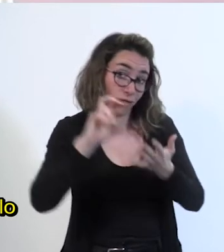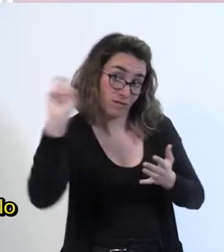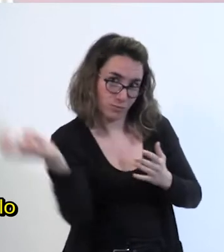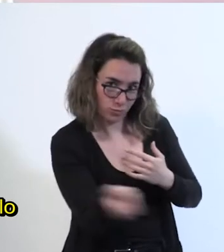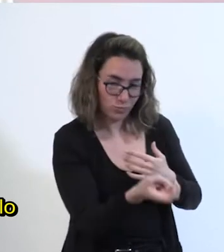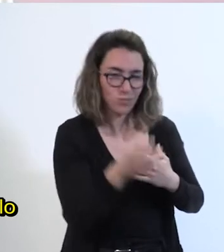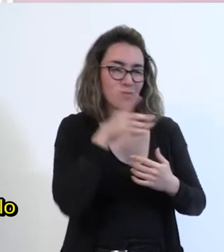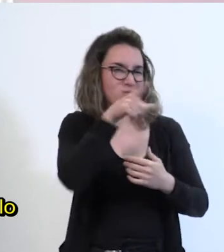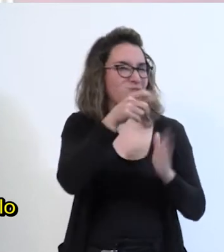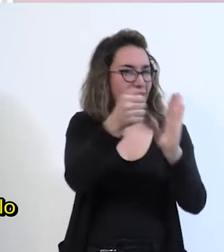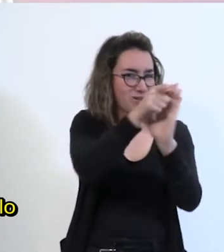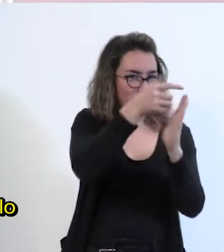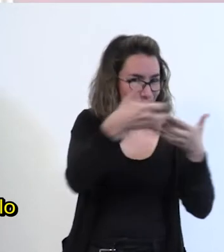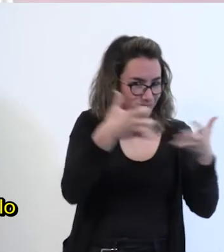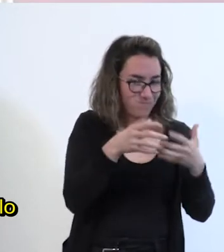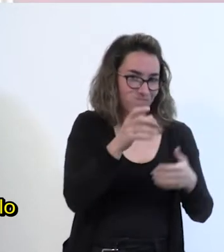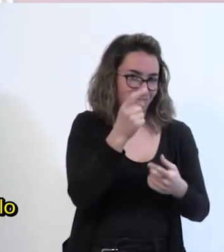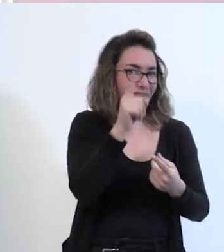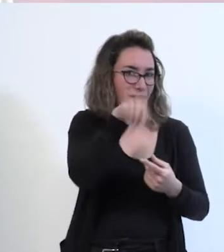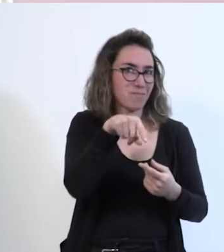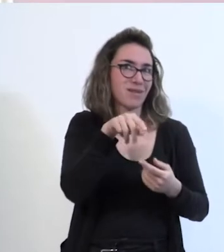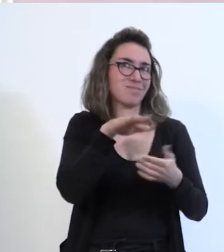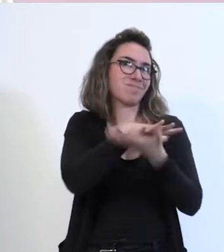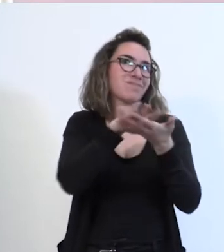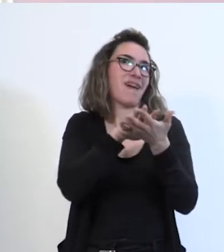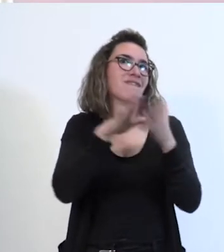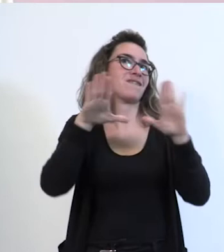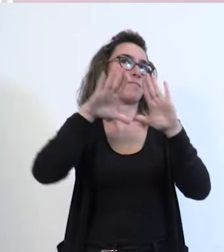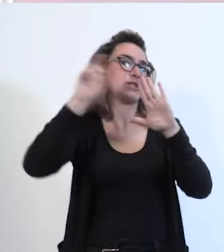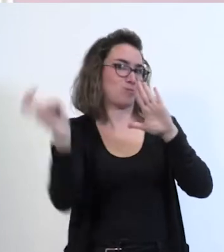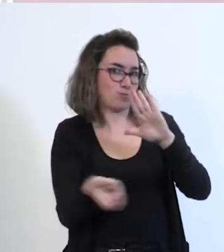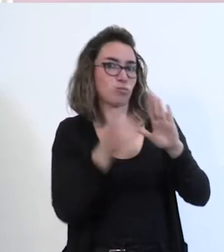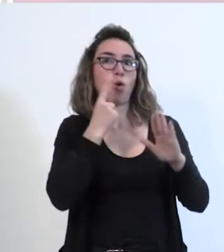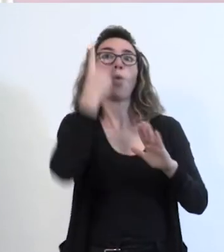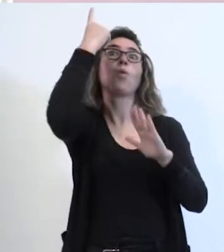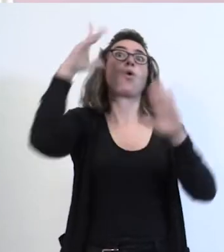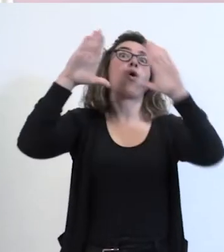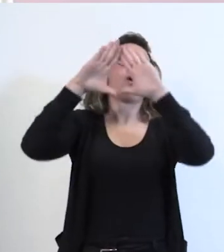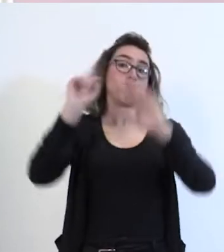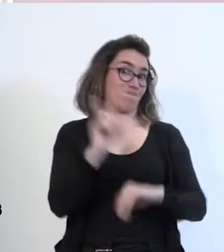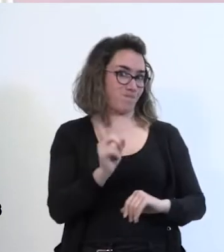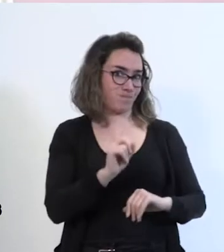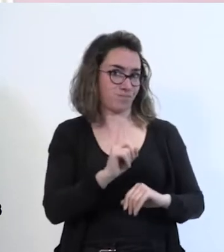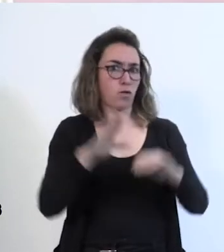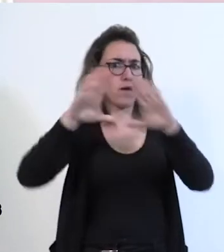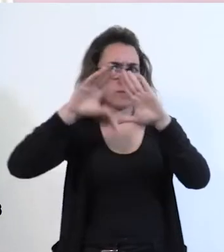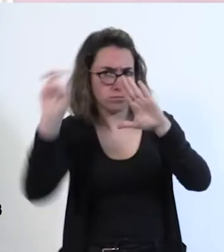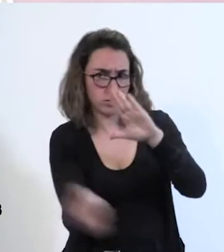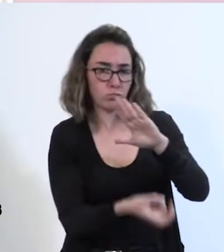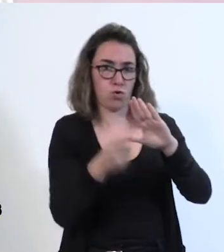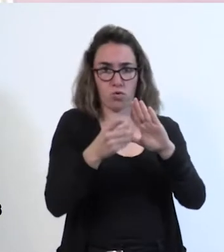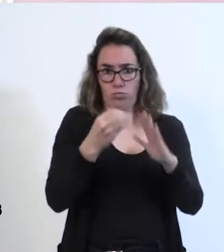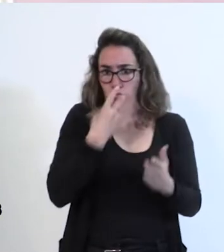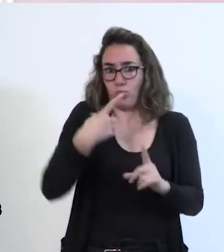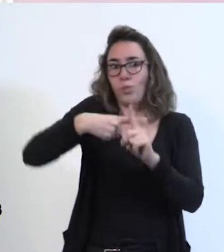también en algún artículo así lo reconoces. Ya eso, no podemos hablar de un único feminismo, y qué bien, porque